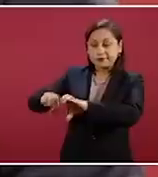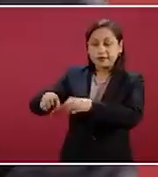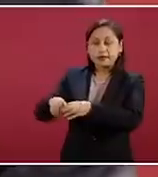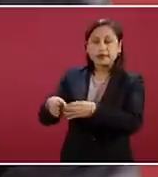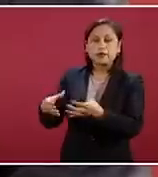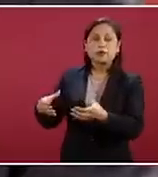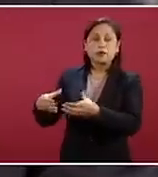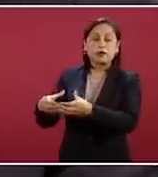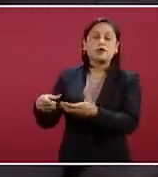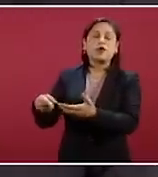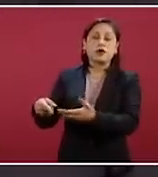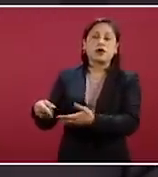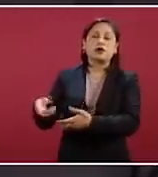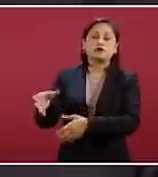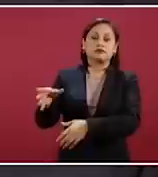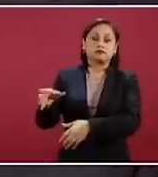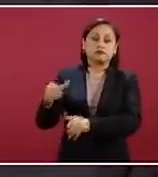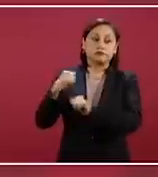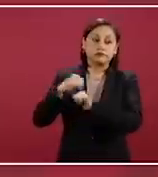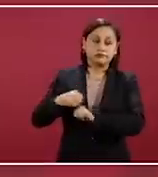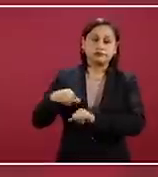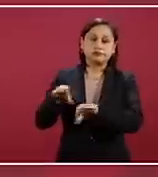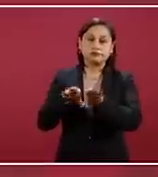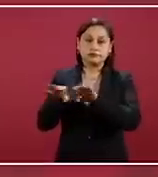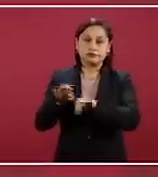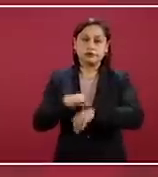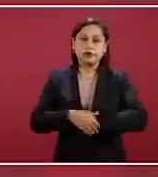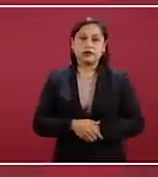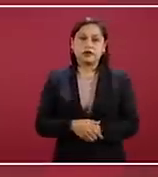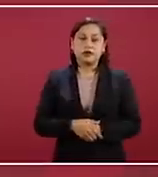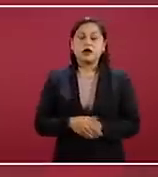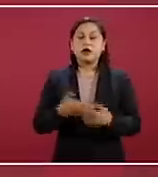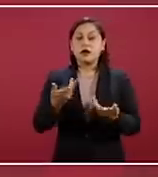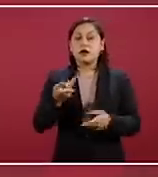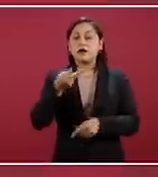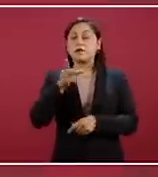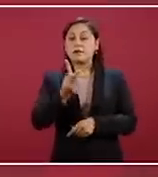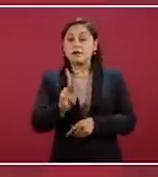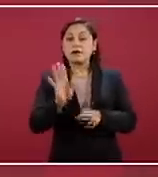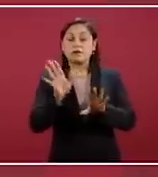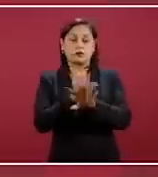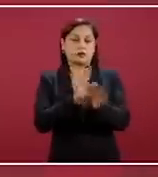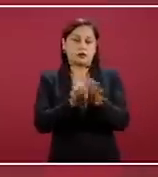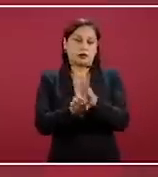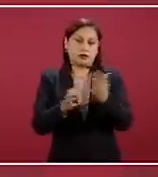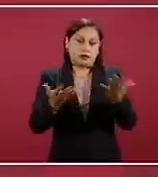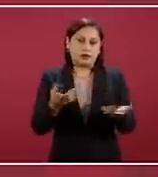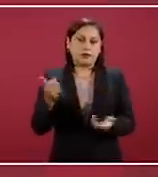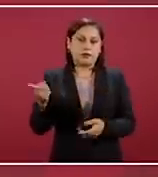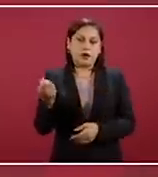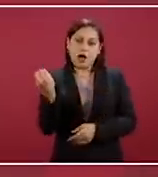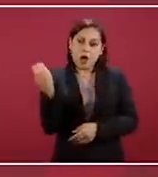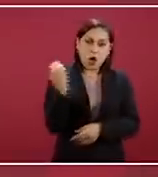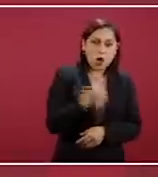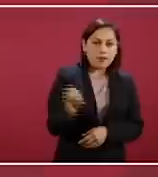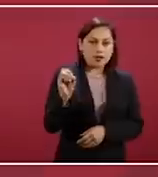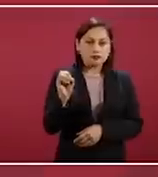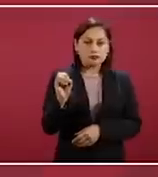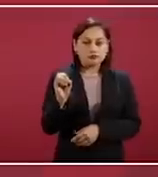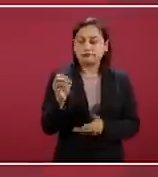un ordenamiento legal de carácter obligatorio, es